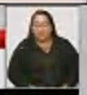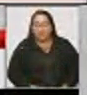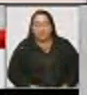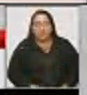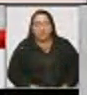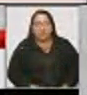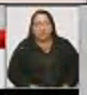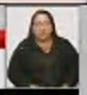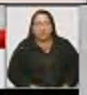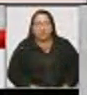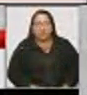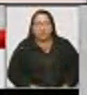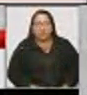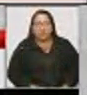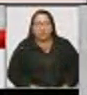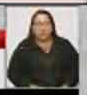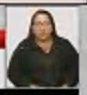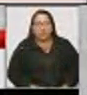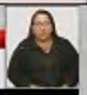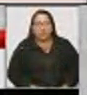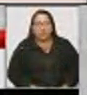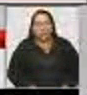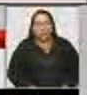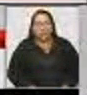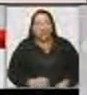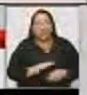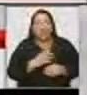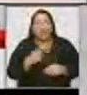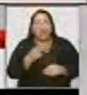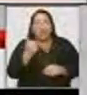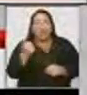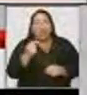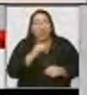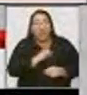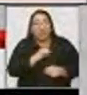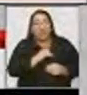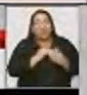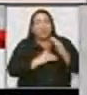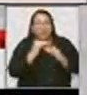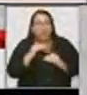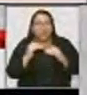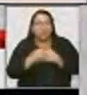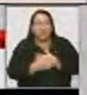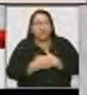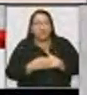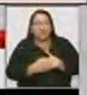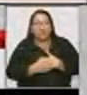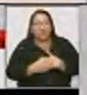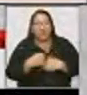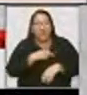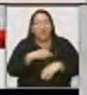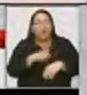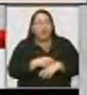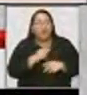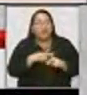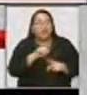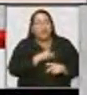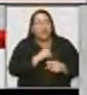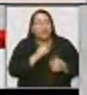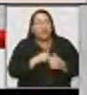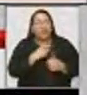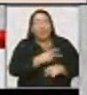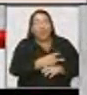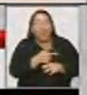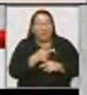carácter multisectorial e intergubernamental estarían dando resultado, aunque de forma lenta, dado que al ser